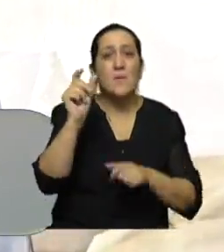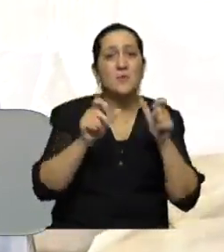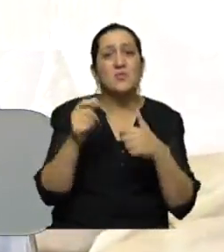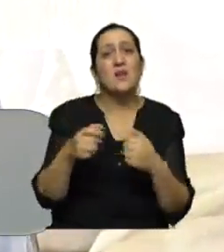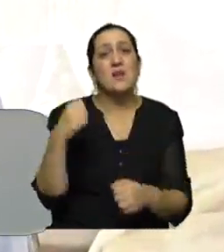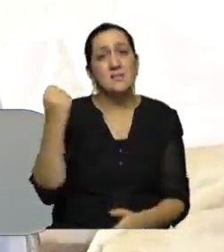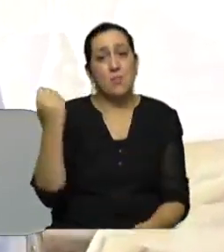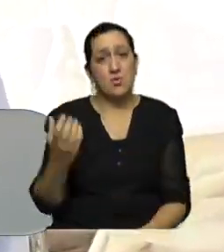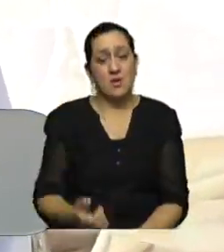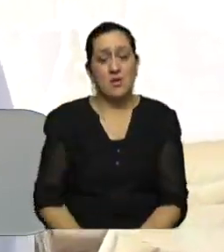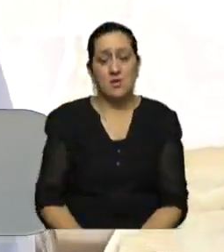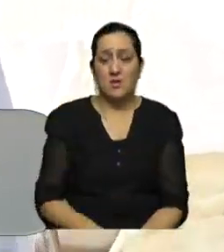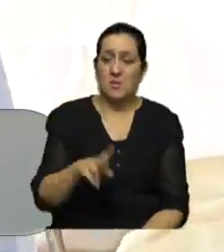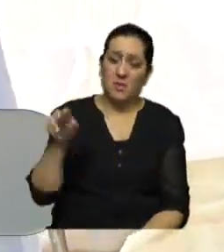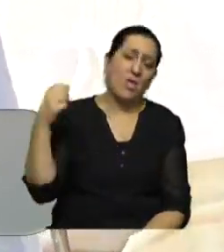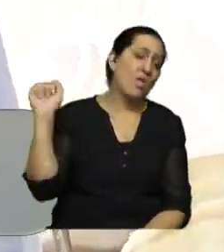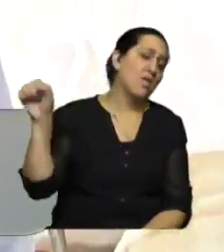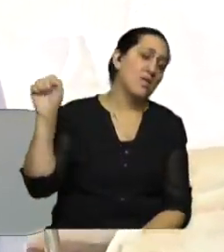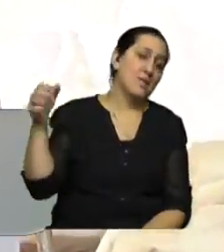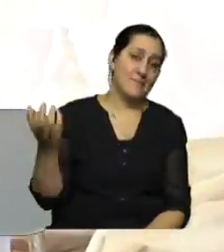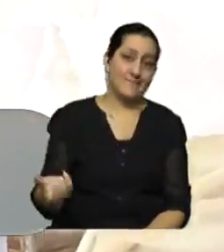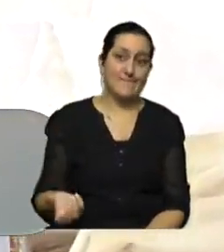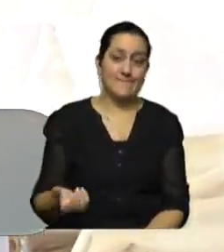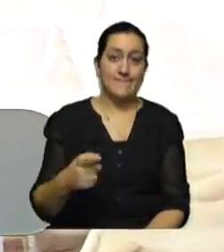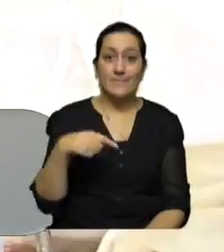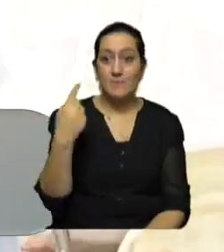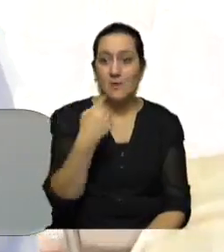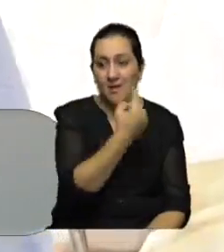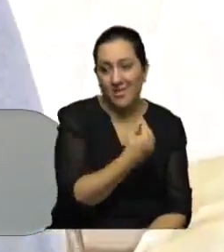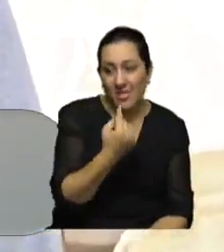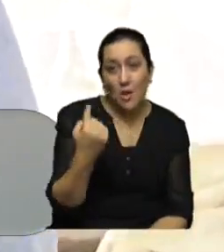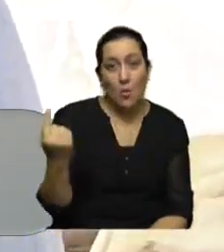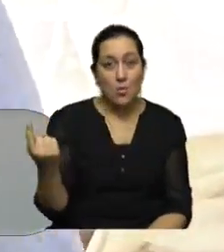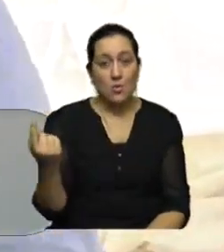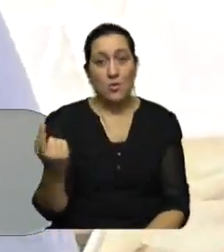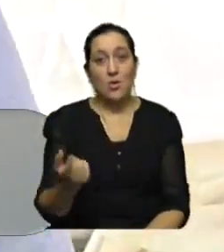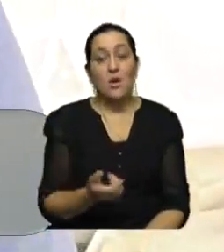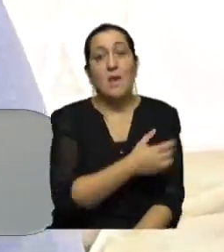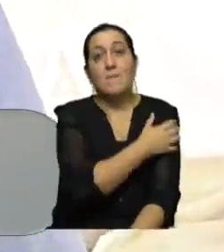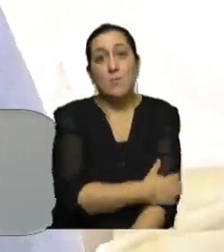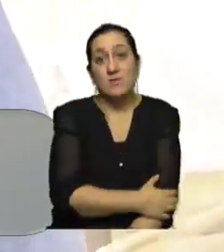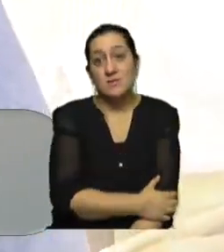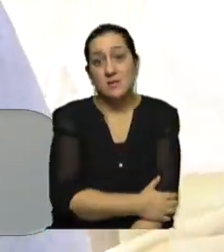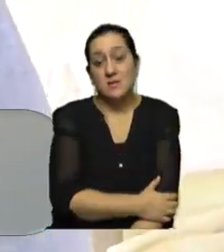Y después, bueno, cada cual la pobreza la trata a su manera,